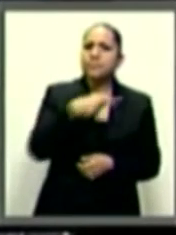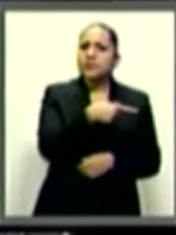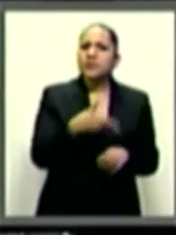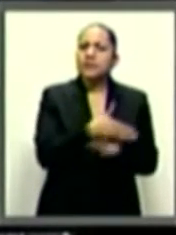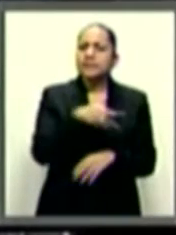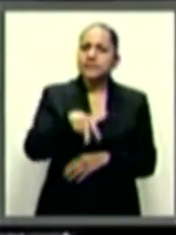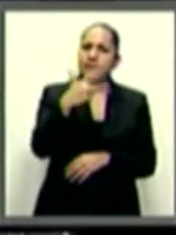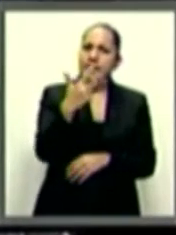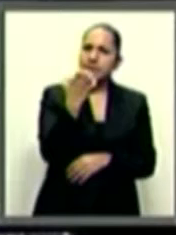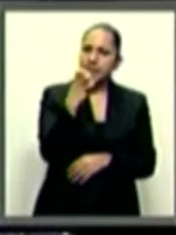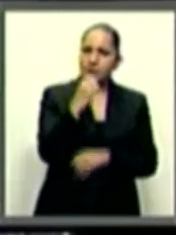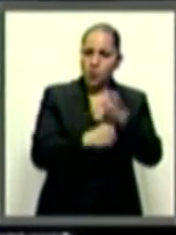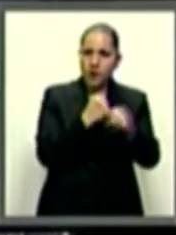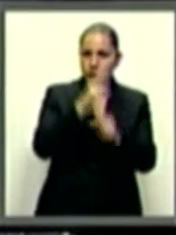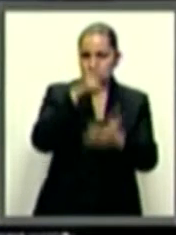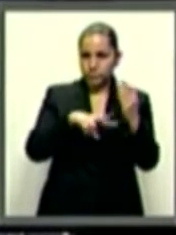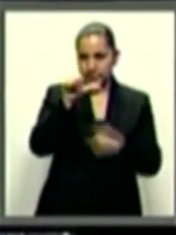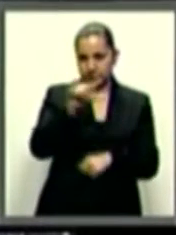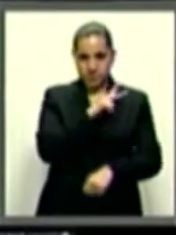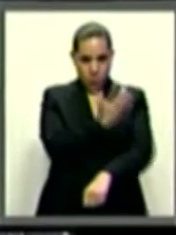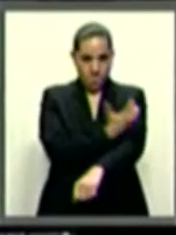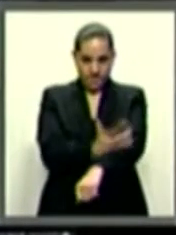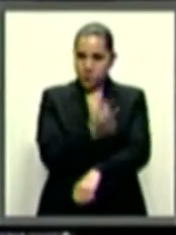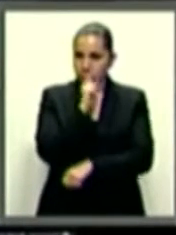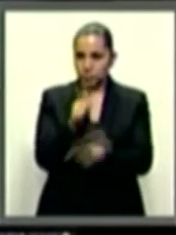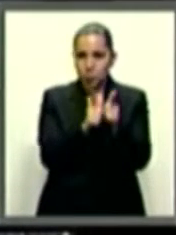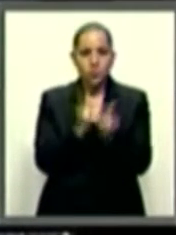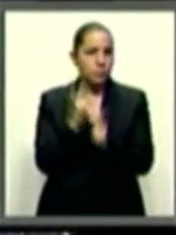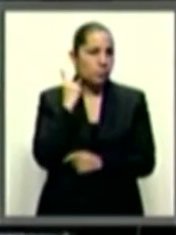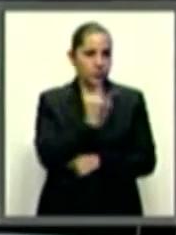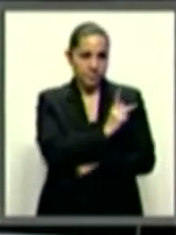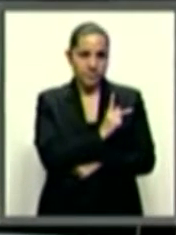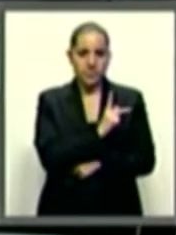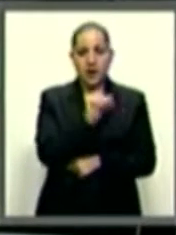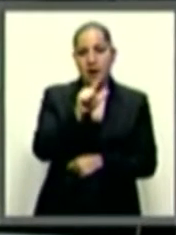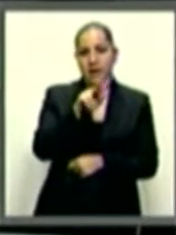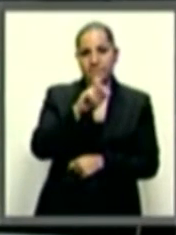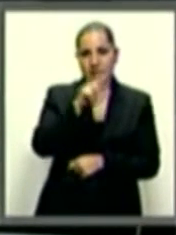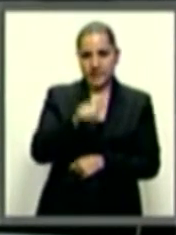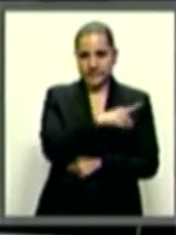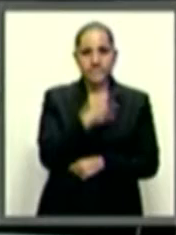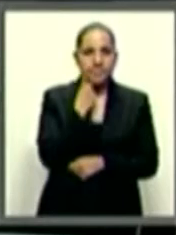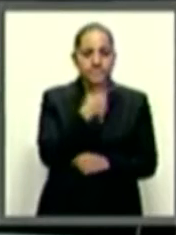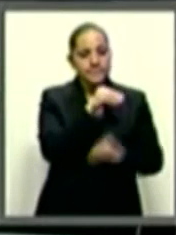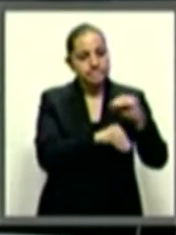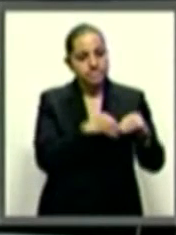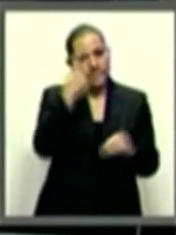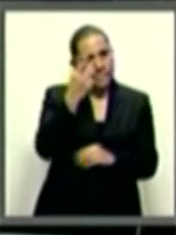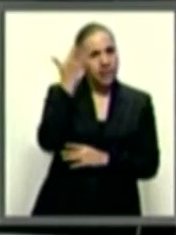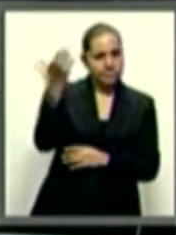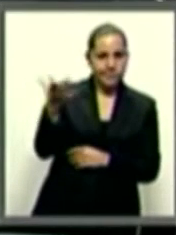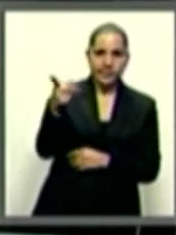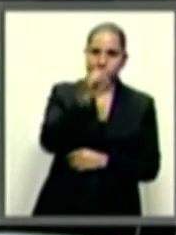el 13 de enero del 2016 mi compañero de bancada, el diputado Felipe Reyes Álvarez, para que la Secretaría de Salud